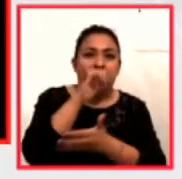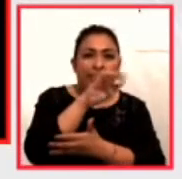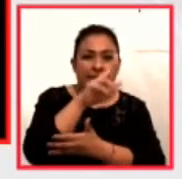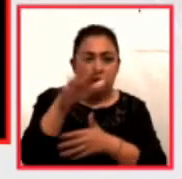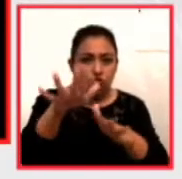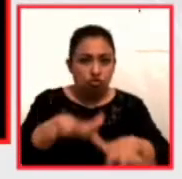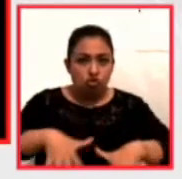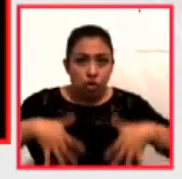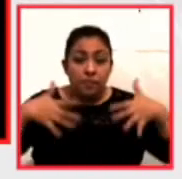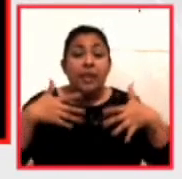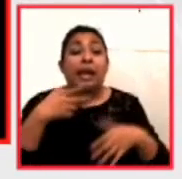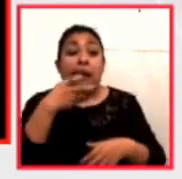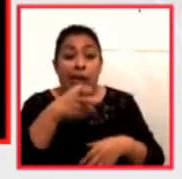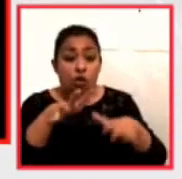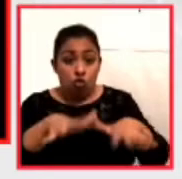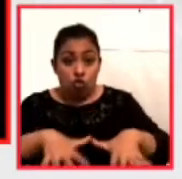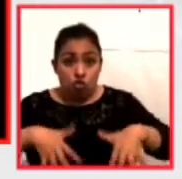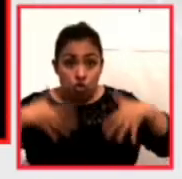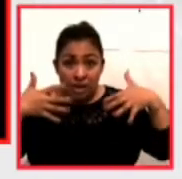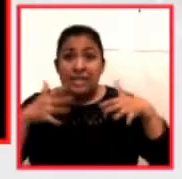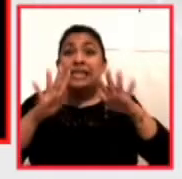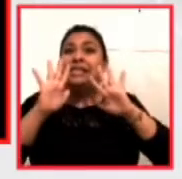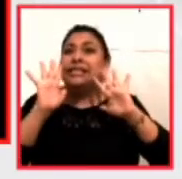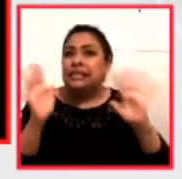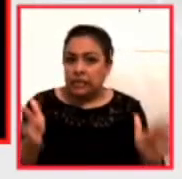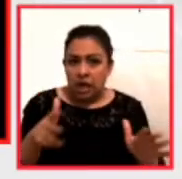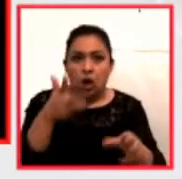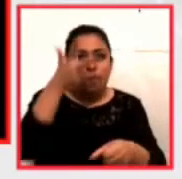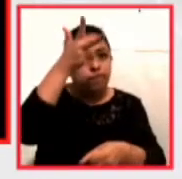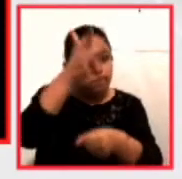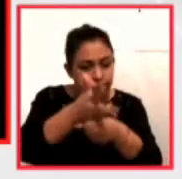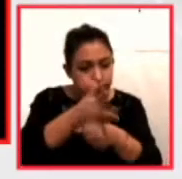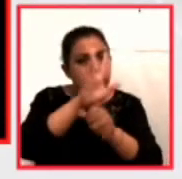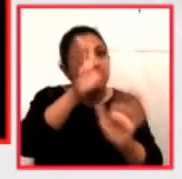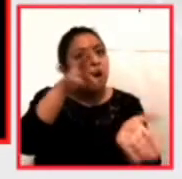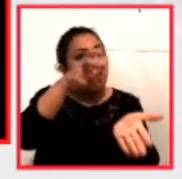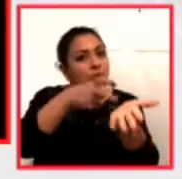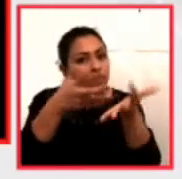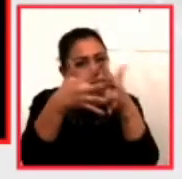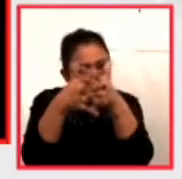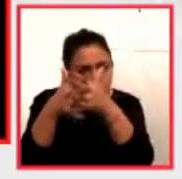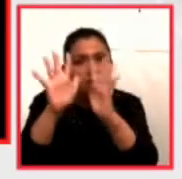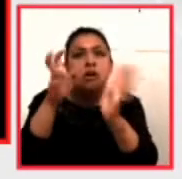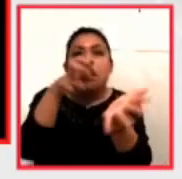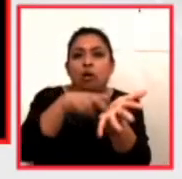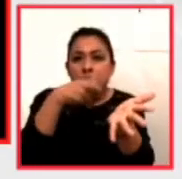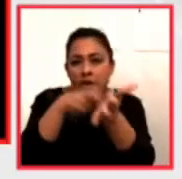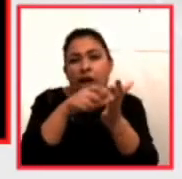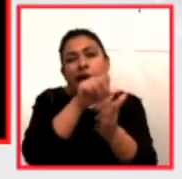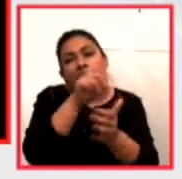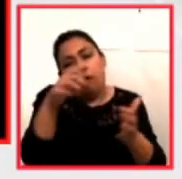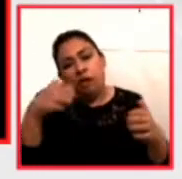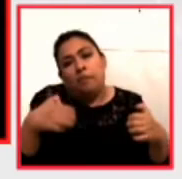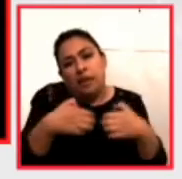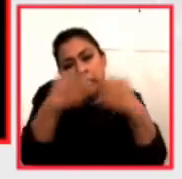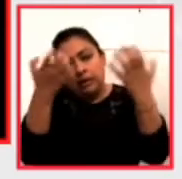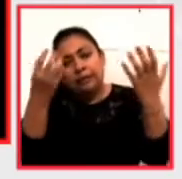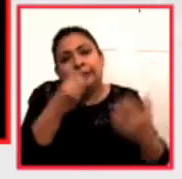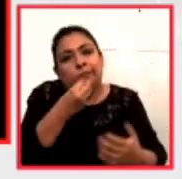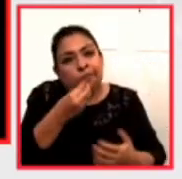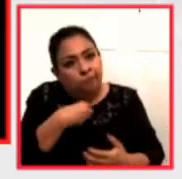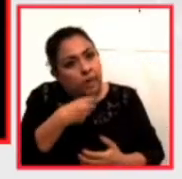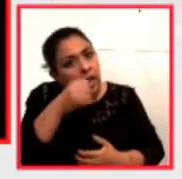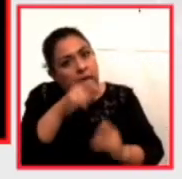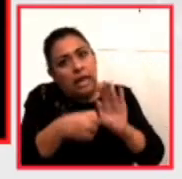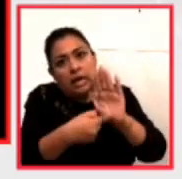que ya está grabado, ya se mezcló, editó y todo. Debido a la contingencia tuvimos que hacerlo de esta